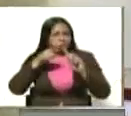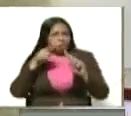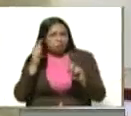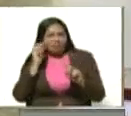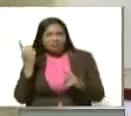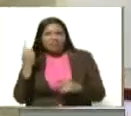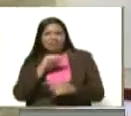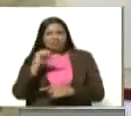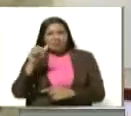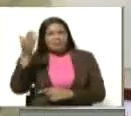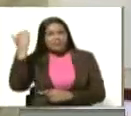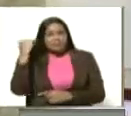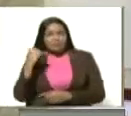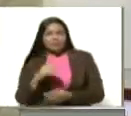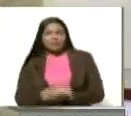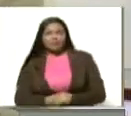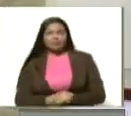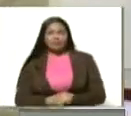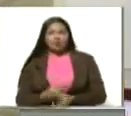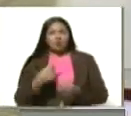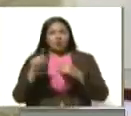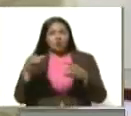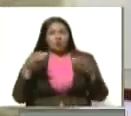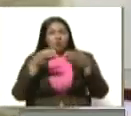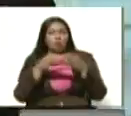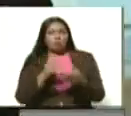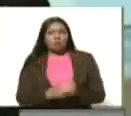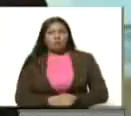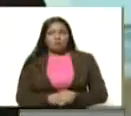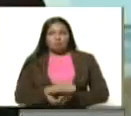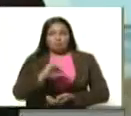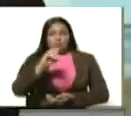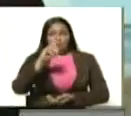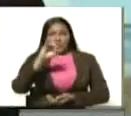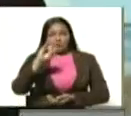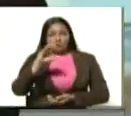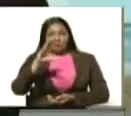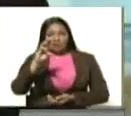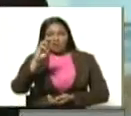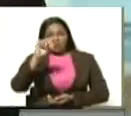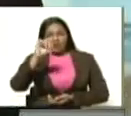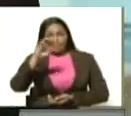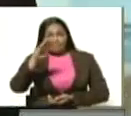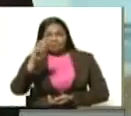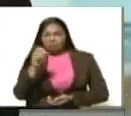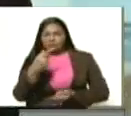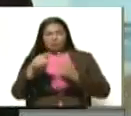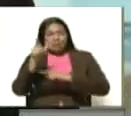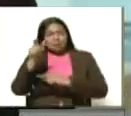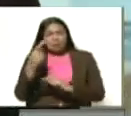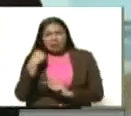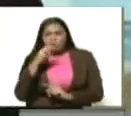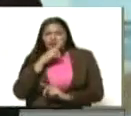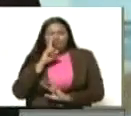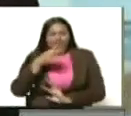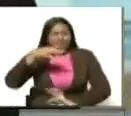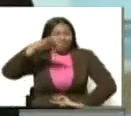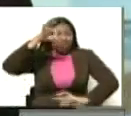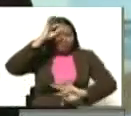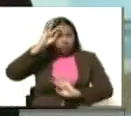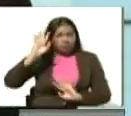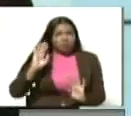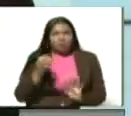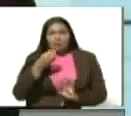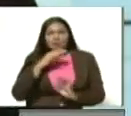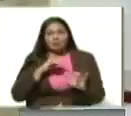también la semana pasada por aquí a... Otro grupo. Cody Campos. No me acuerdo con el otro compañero cómo se llama, pero también vinieron por allí.